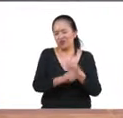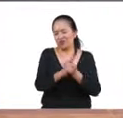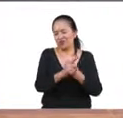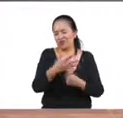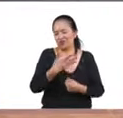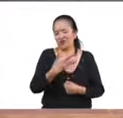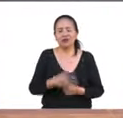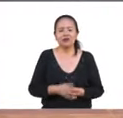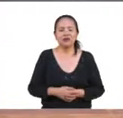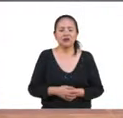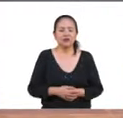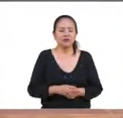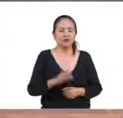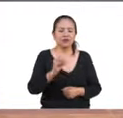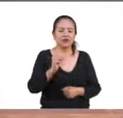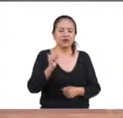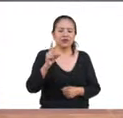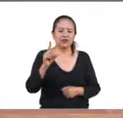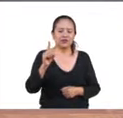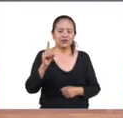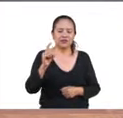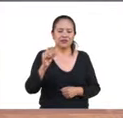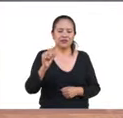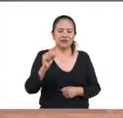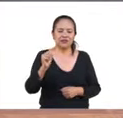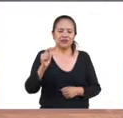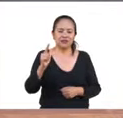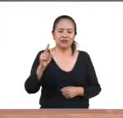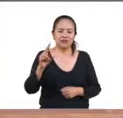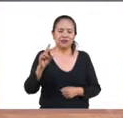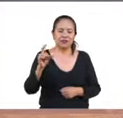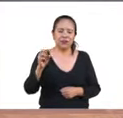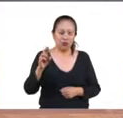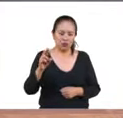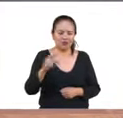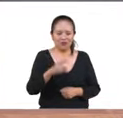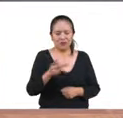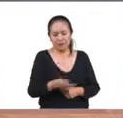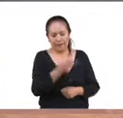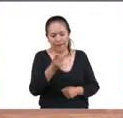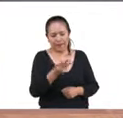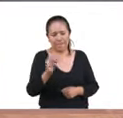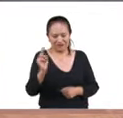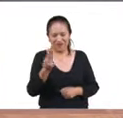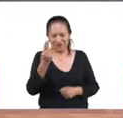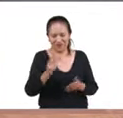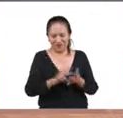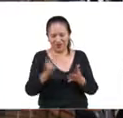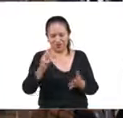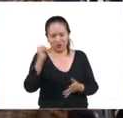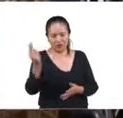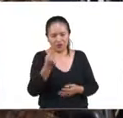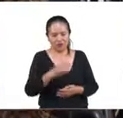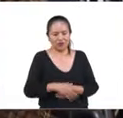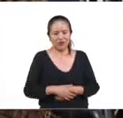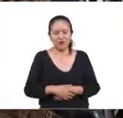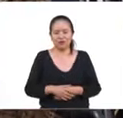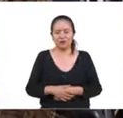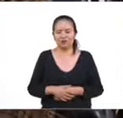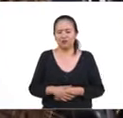La siguiente pregunta de Salvador Corona, del Universal. Buenos días, doctora. Preguntarle en estas preguntas del metro,